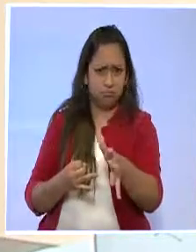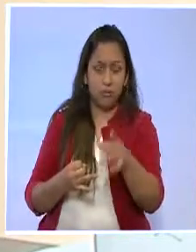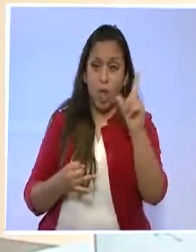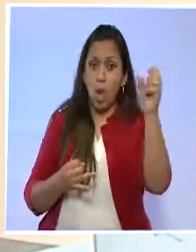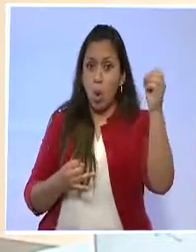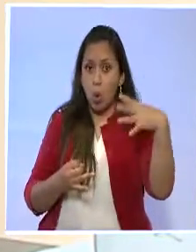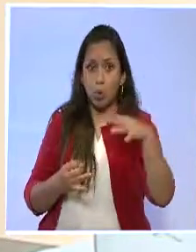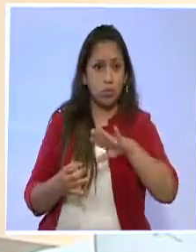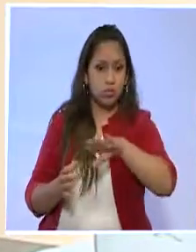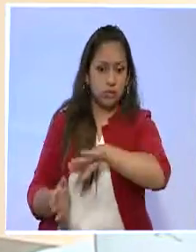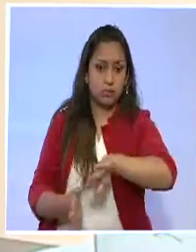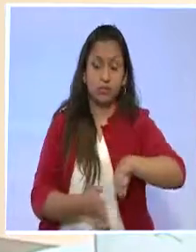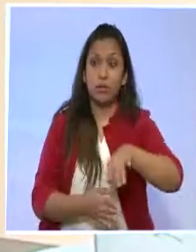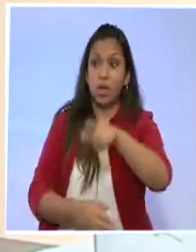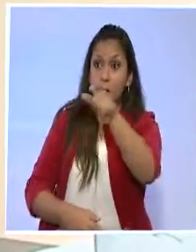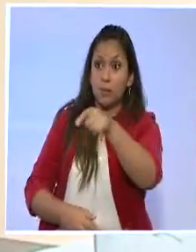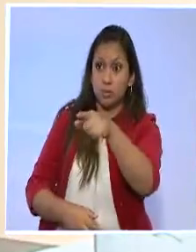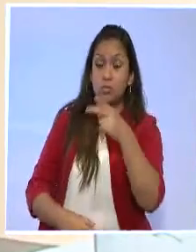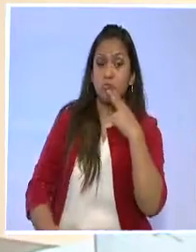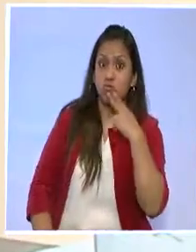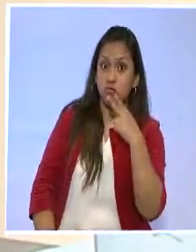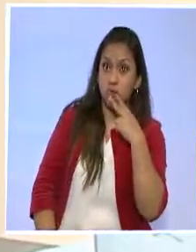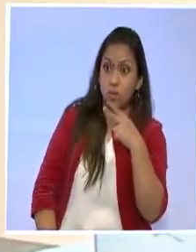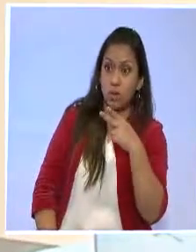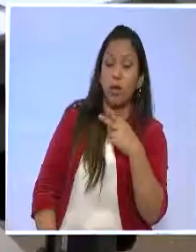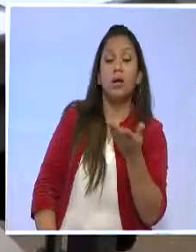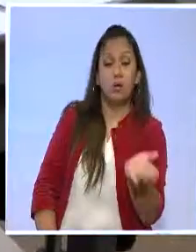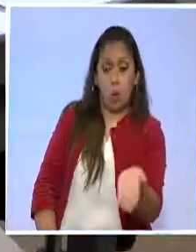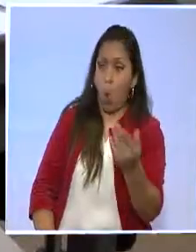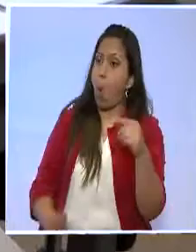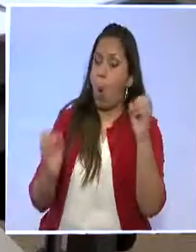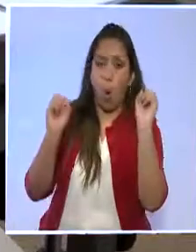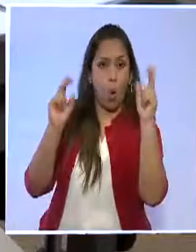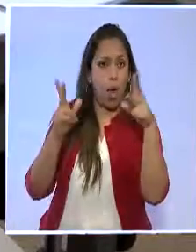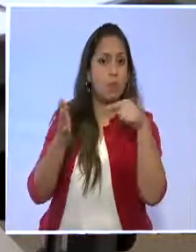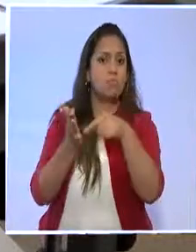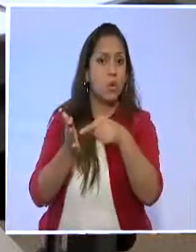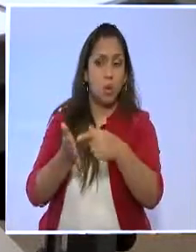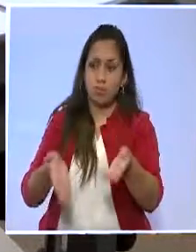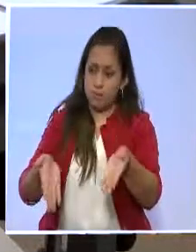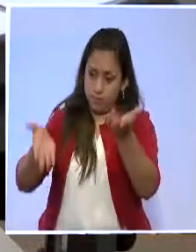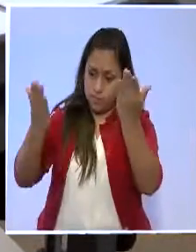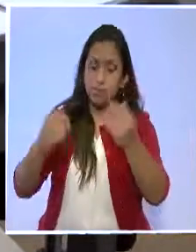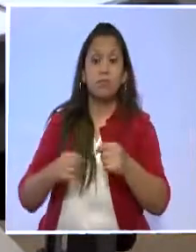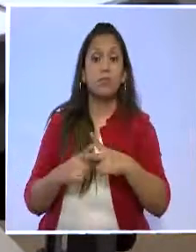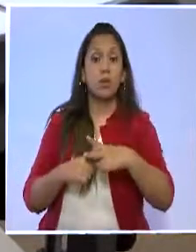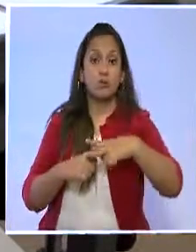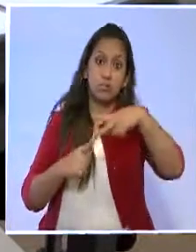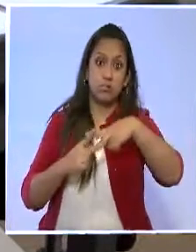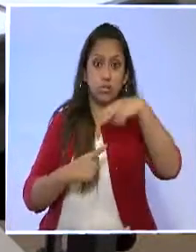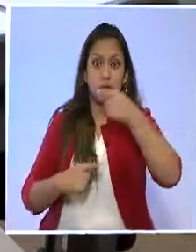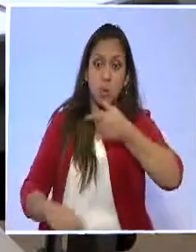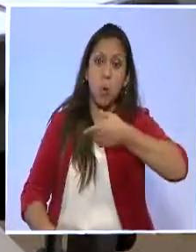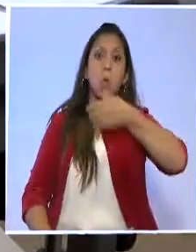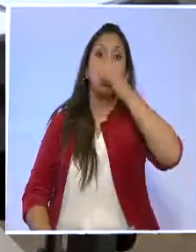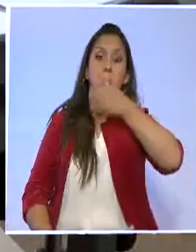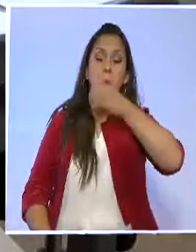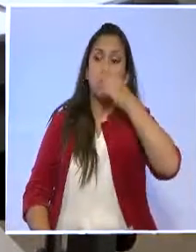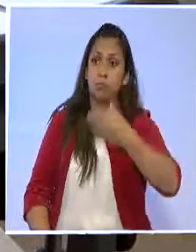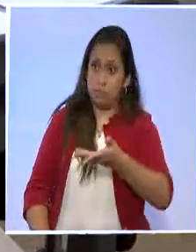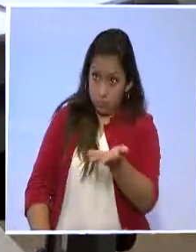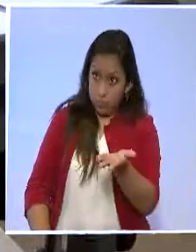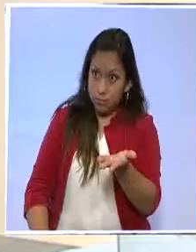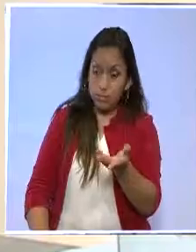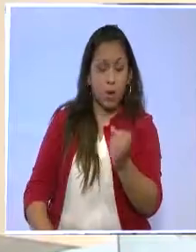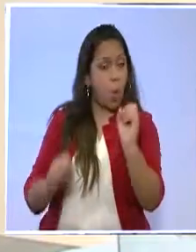paga un poco más quien todas las bebidas gaseosas y sabe que eso a futuro le va a hacer daño su salud que pague un poco más y